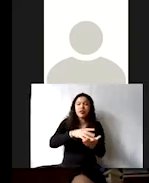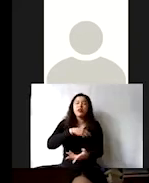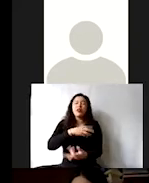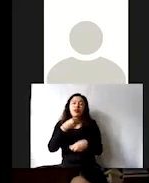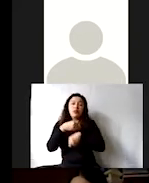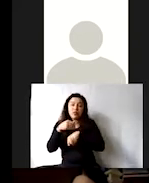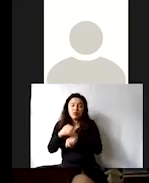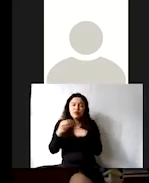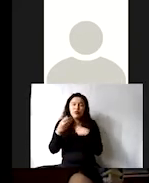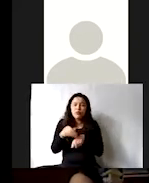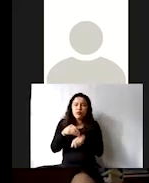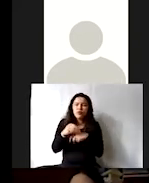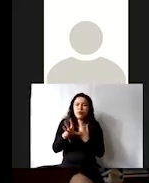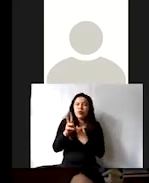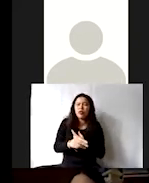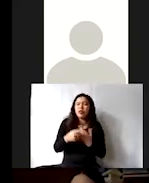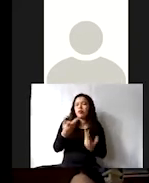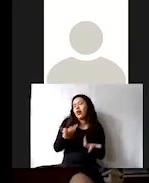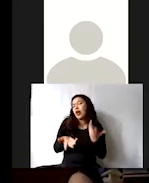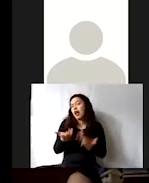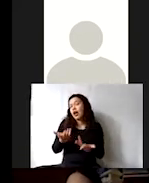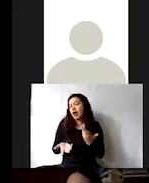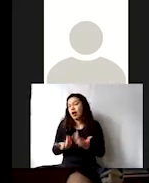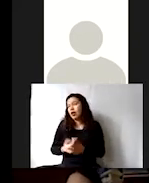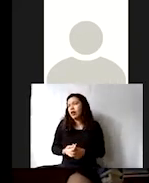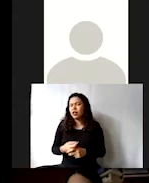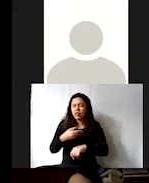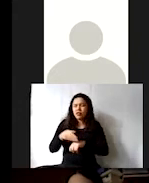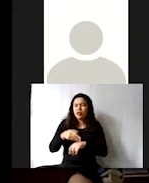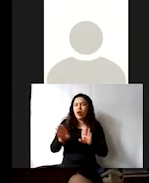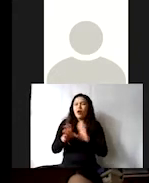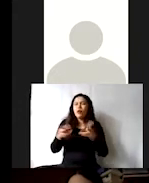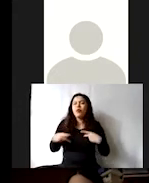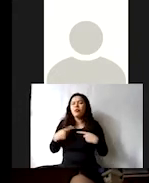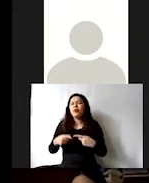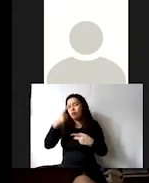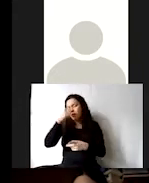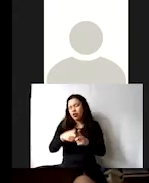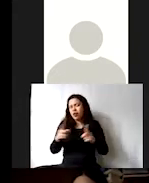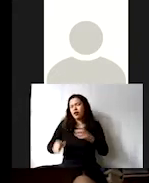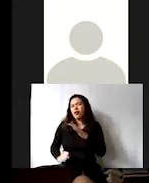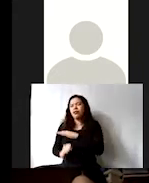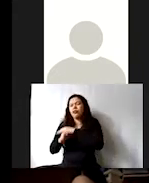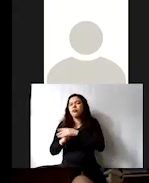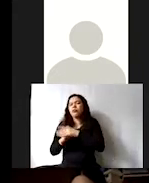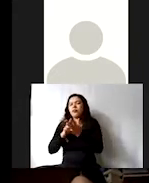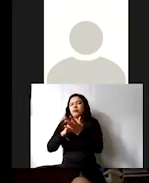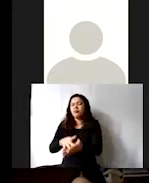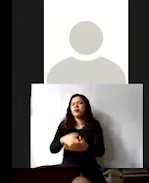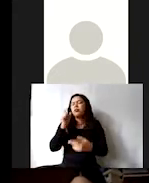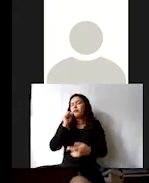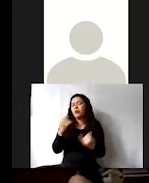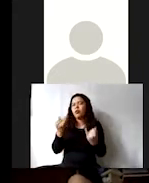números claros, a veces incluso más que números, como personas al desarrollo sostenible, pues tenemos también el derecho